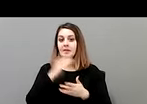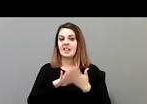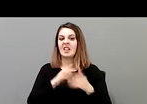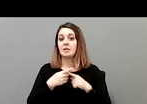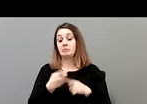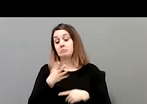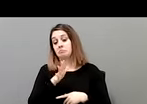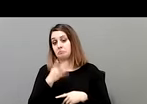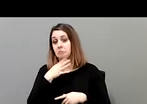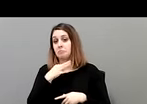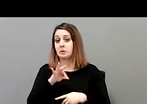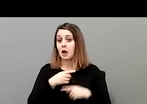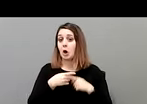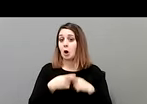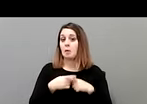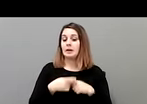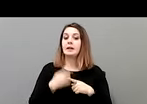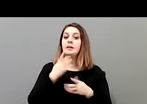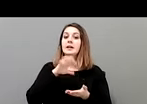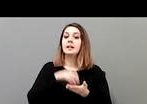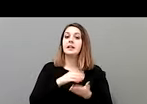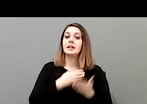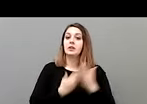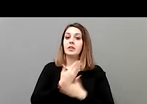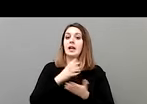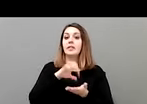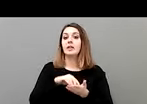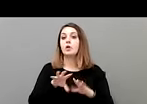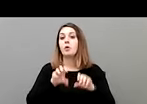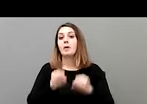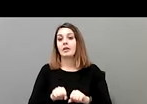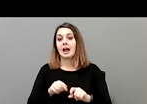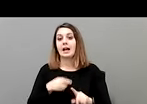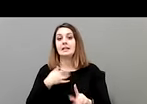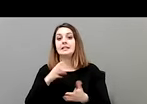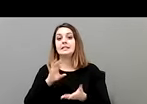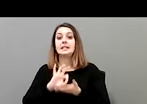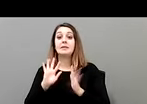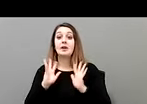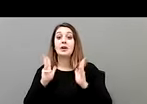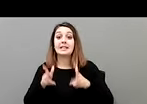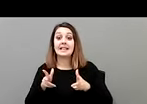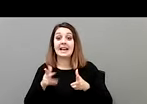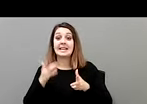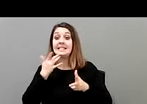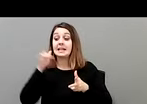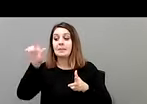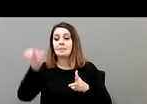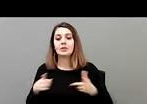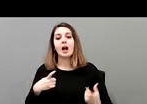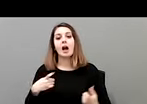lo hace compatible, dice, con el centro de día, con el centro ocupacional y con un servicio residencial, siempre que la persona